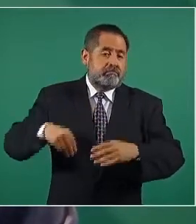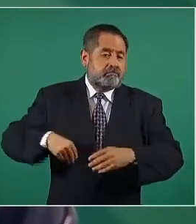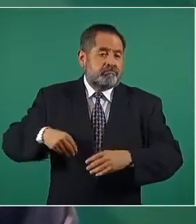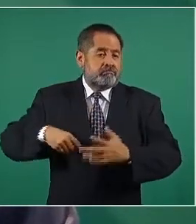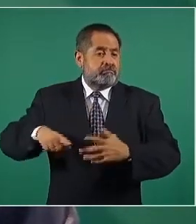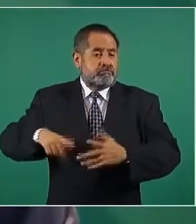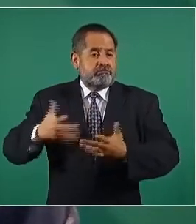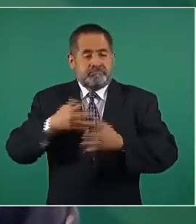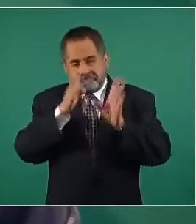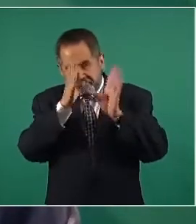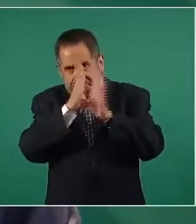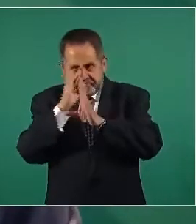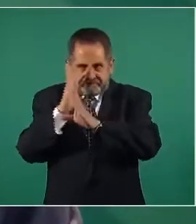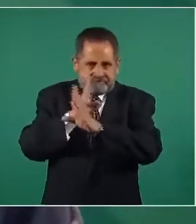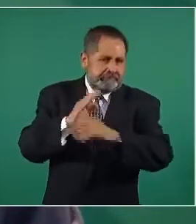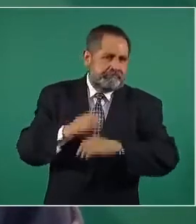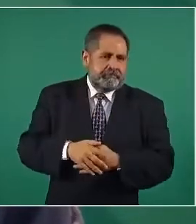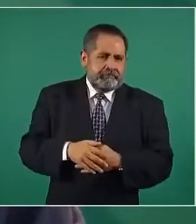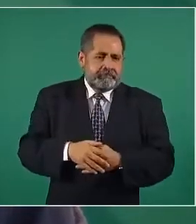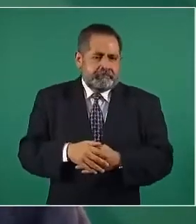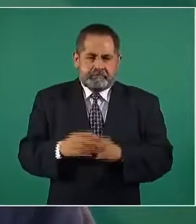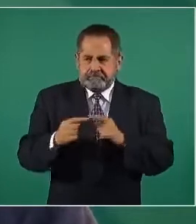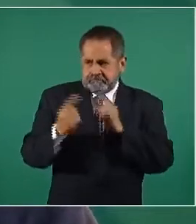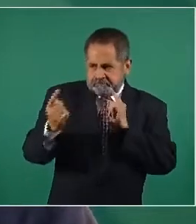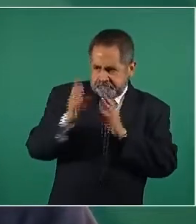siempre, los opositores,